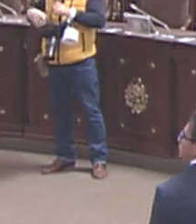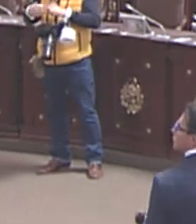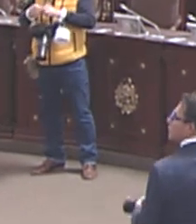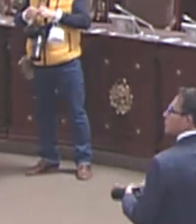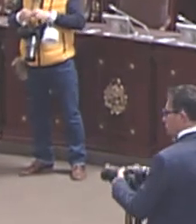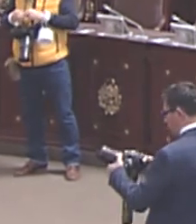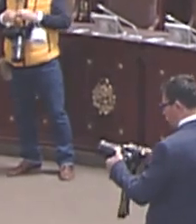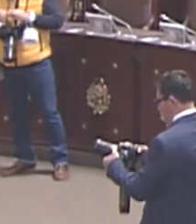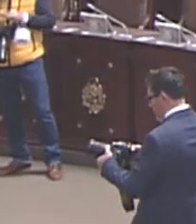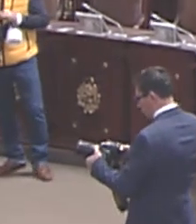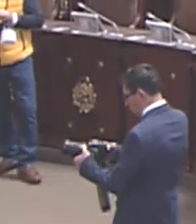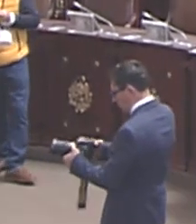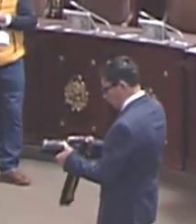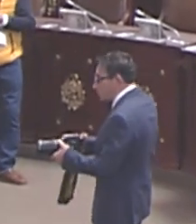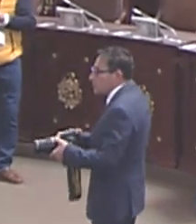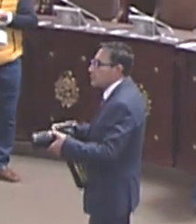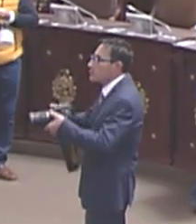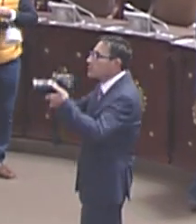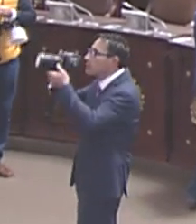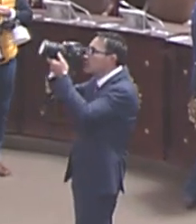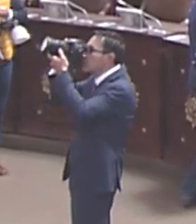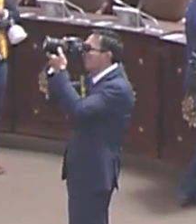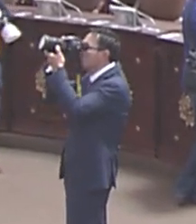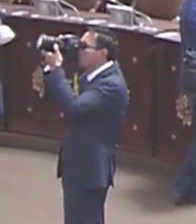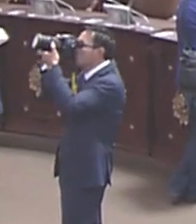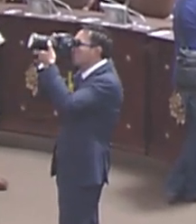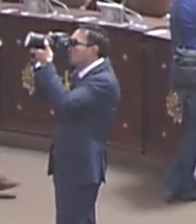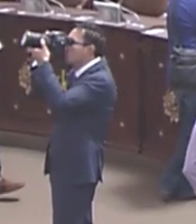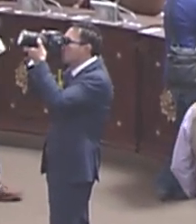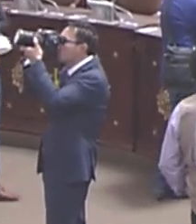La diputada Leonor Gómez Otegui.